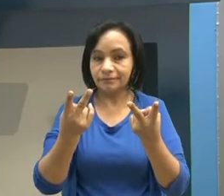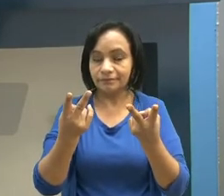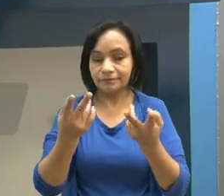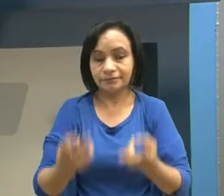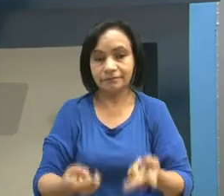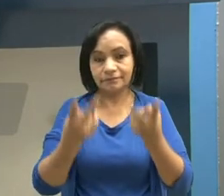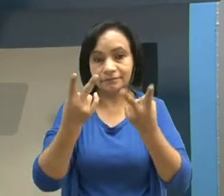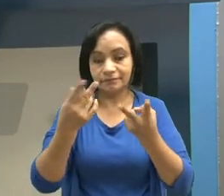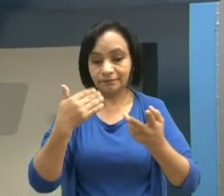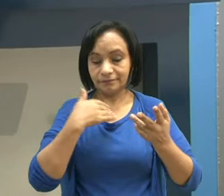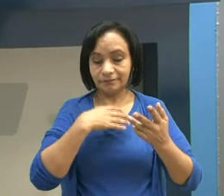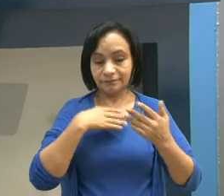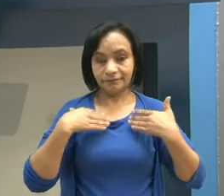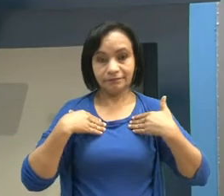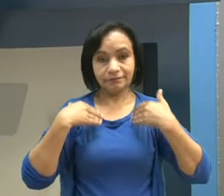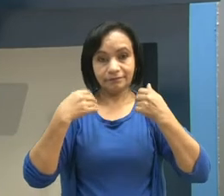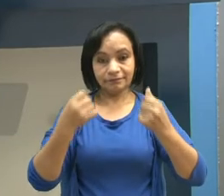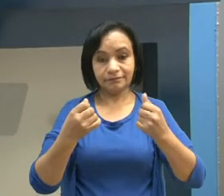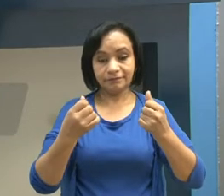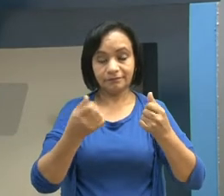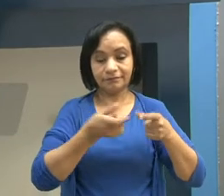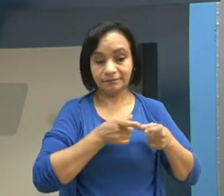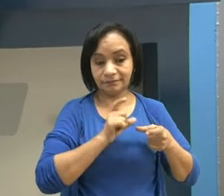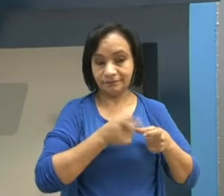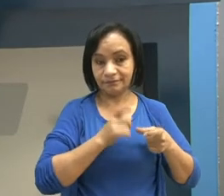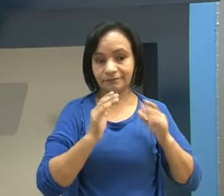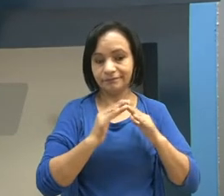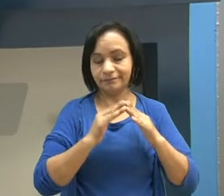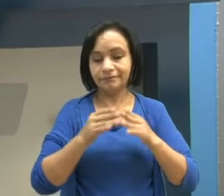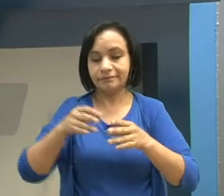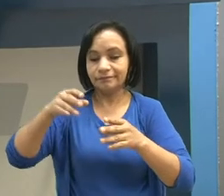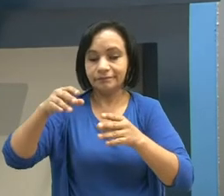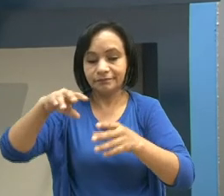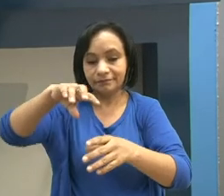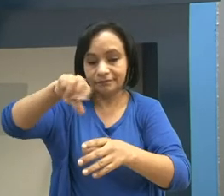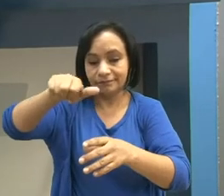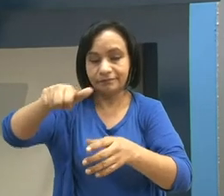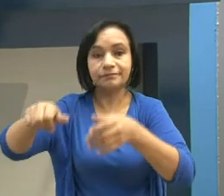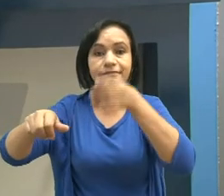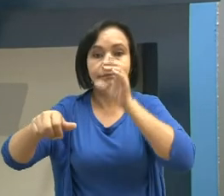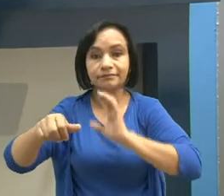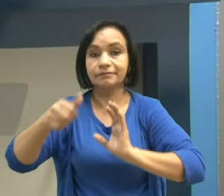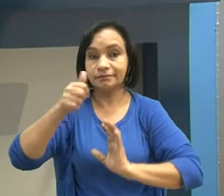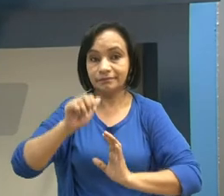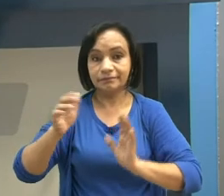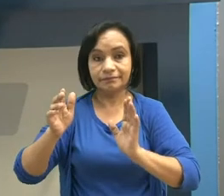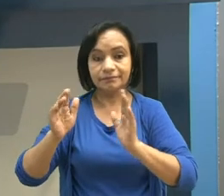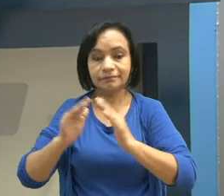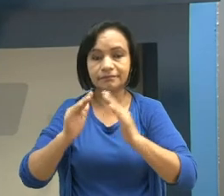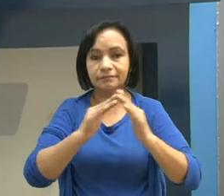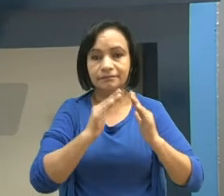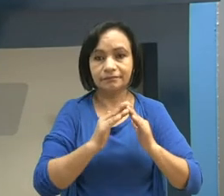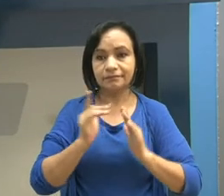la vida, porque te va a mejorar la salud, porque vas a tener alcantarillado sanitario, vas a tener agua potable. Si te fijas, la mayoría de las ciudades que aparecen en agua